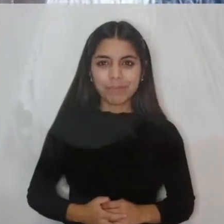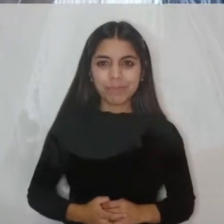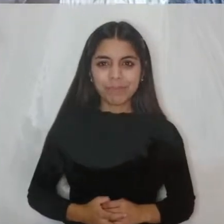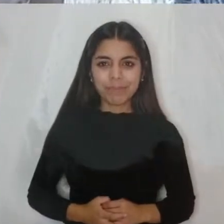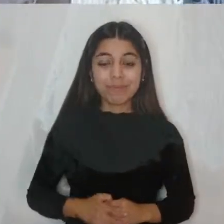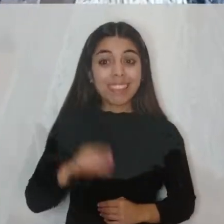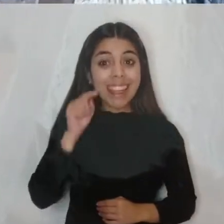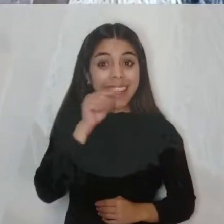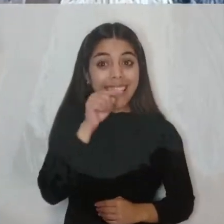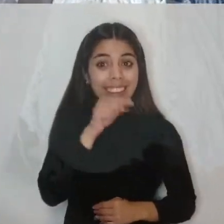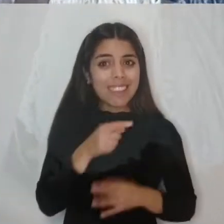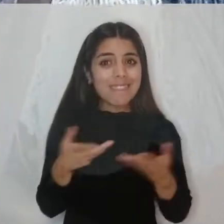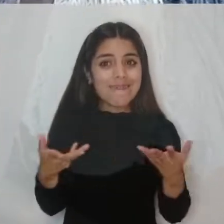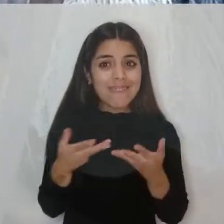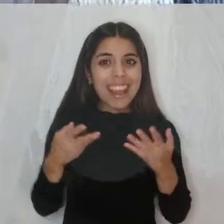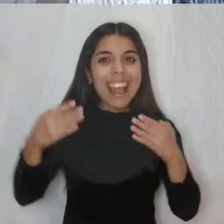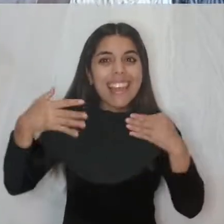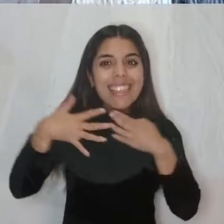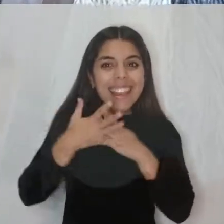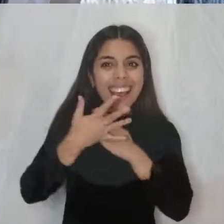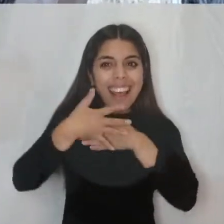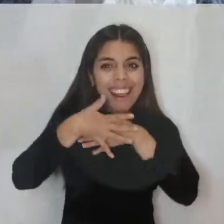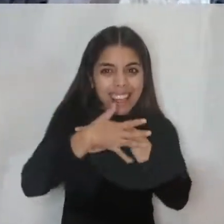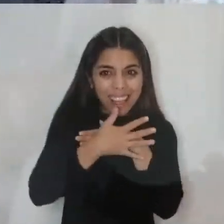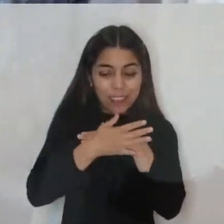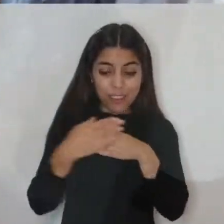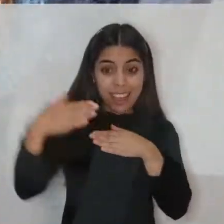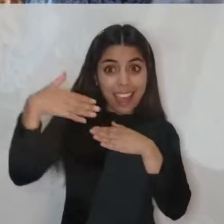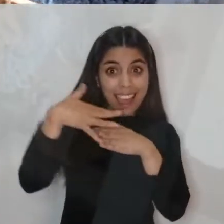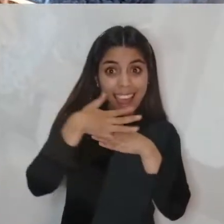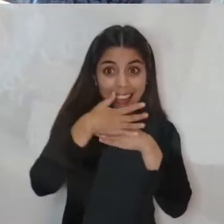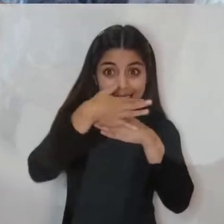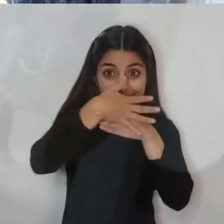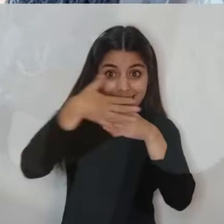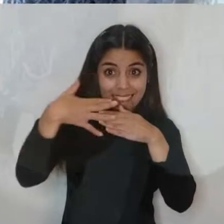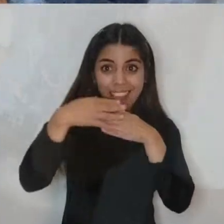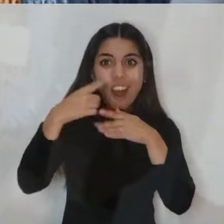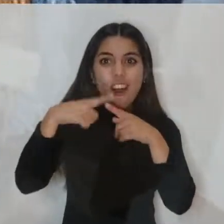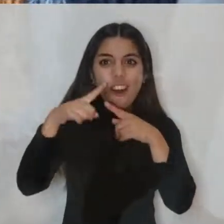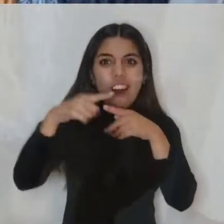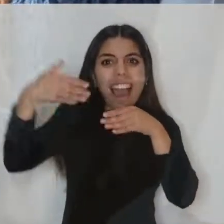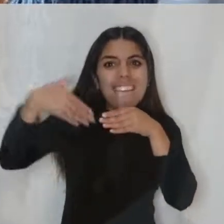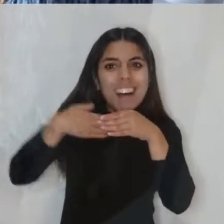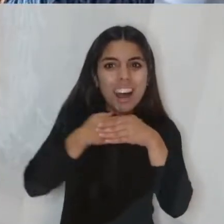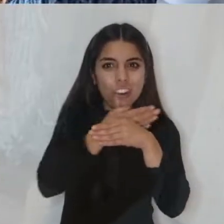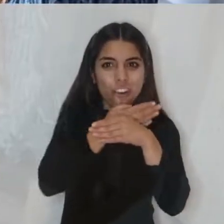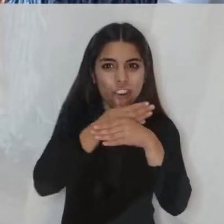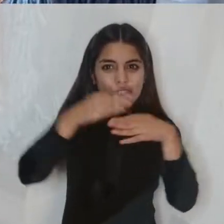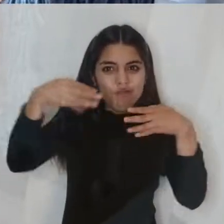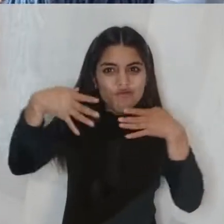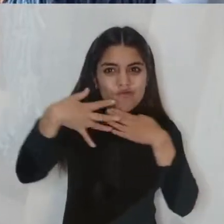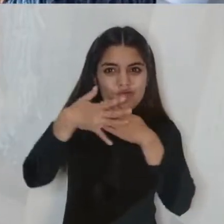Que es como intercalado, una arriba, otra abajo, una arriba, otra abajo, y aquí uno ya coloca